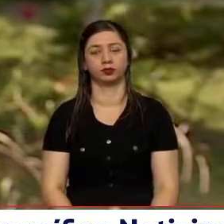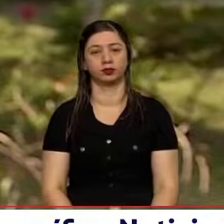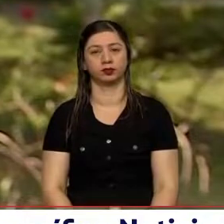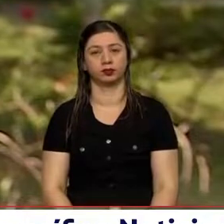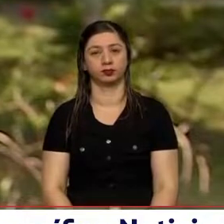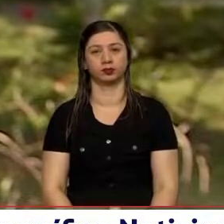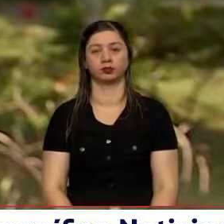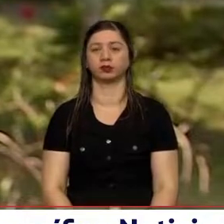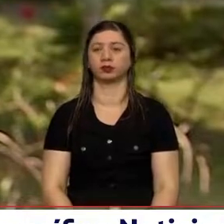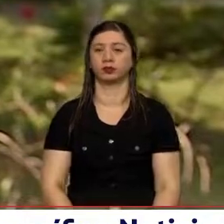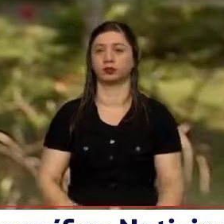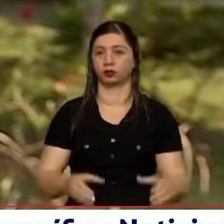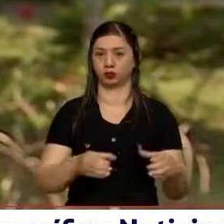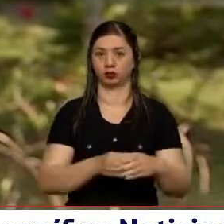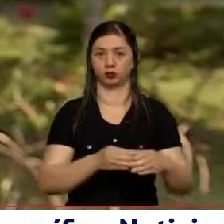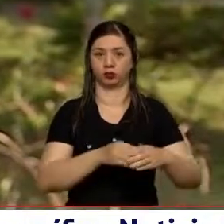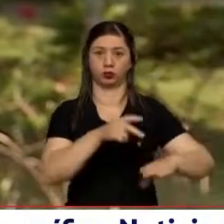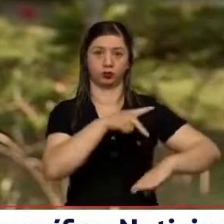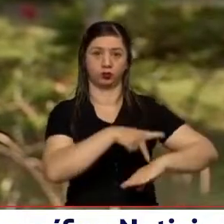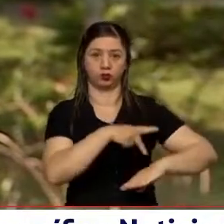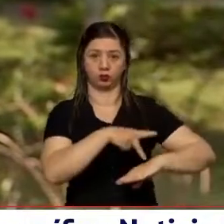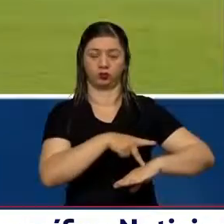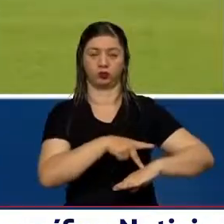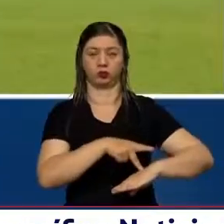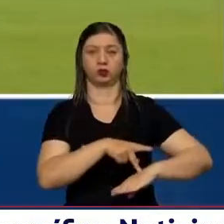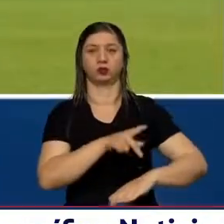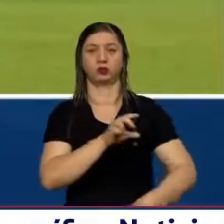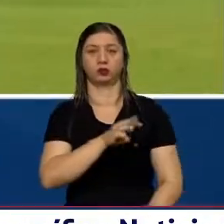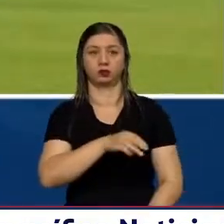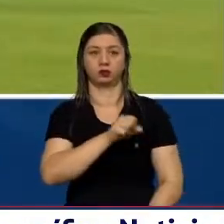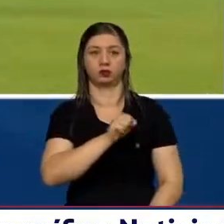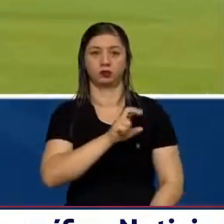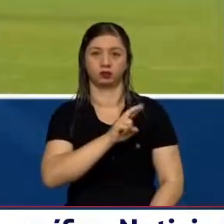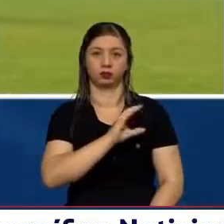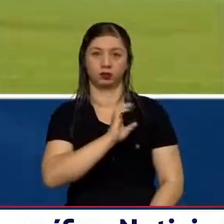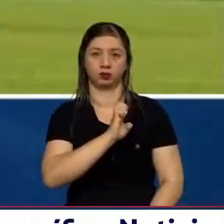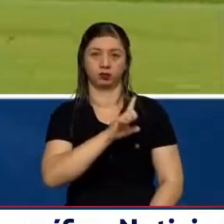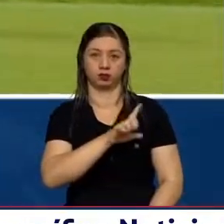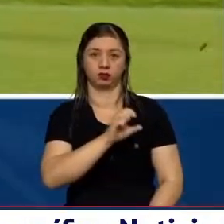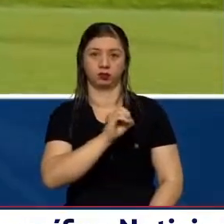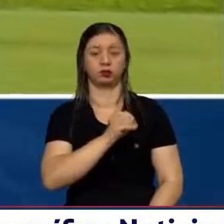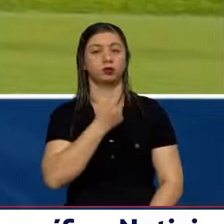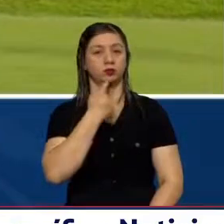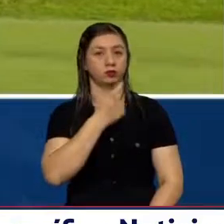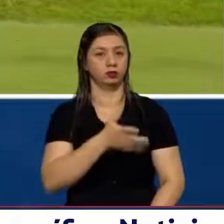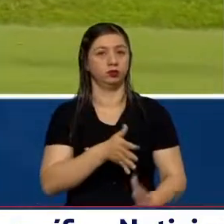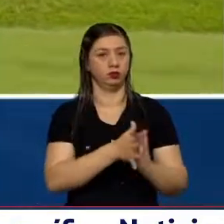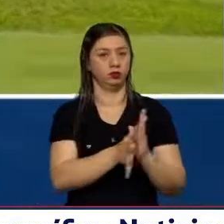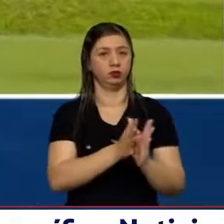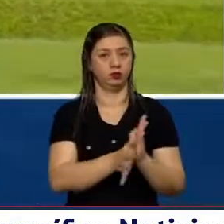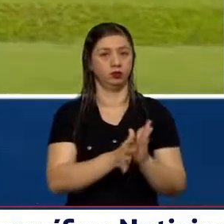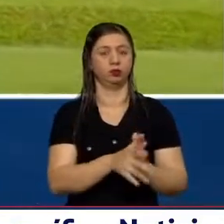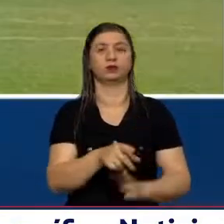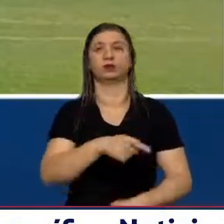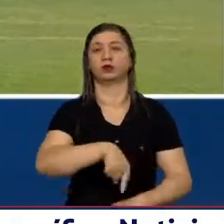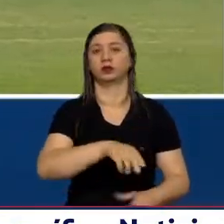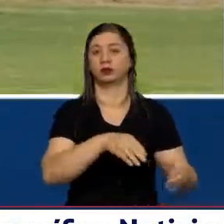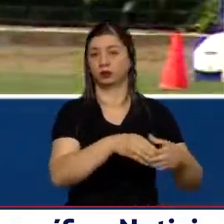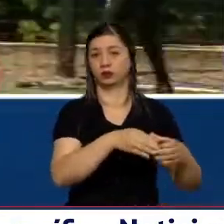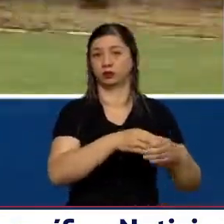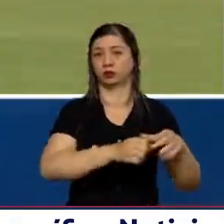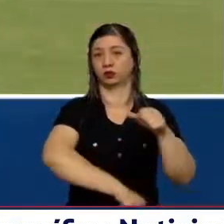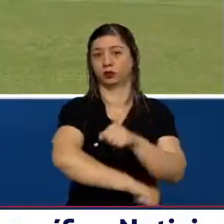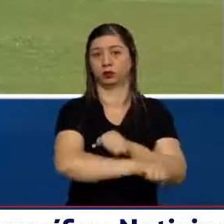Por el lado de la selección guaraní, el profesor Marcelo Frigerio, último detalles. Recordemos que Paraguay tiene en su plantilla a